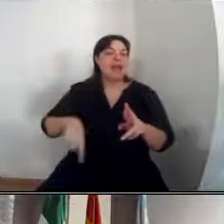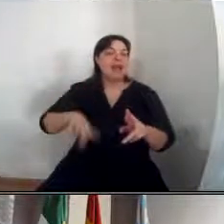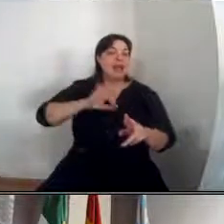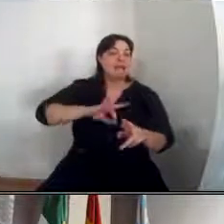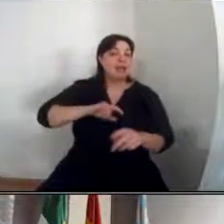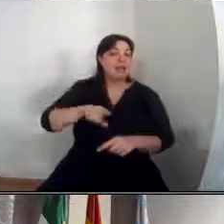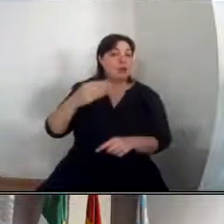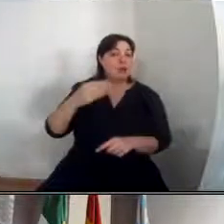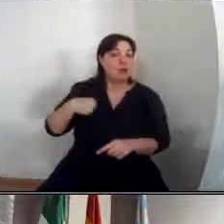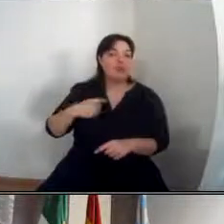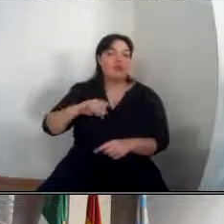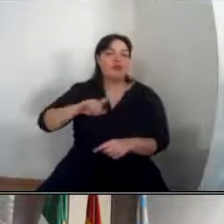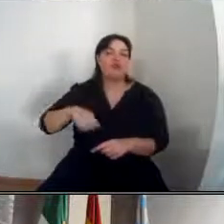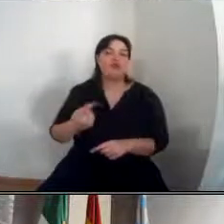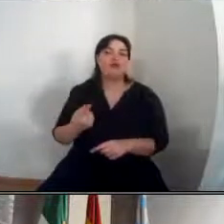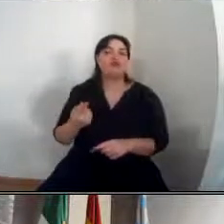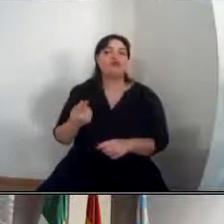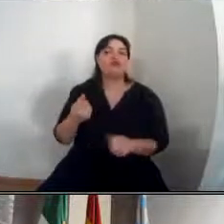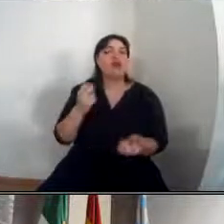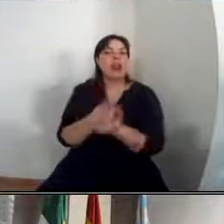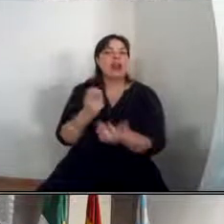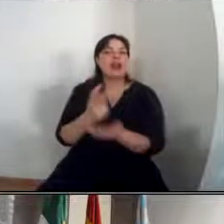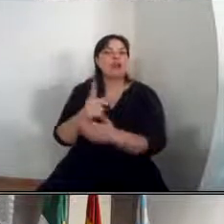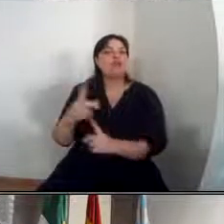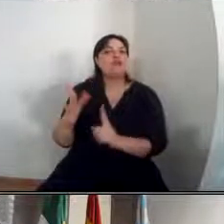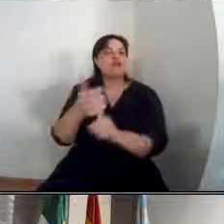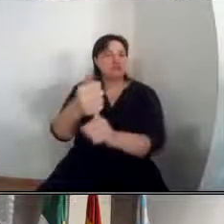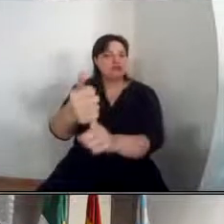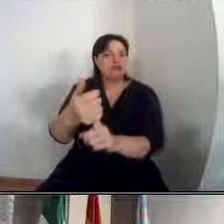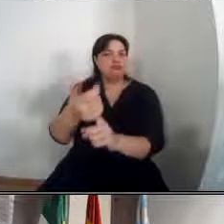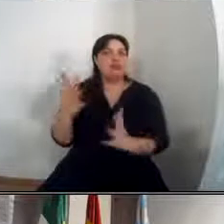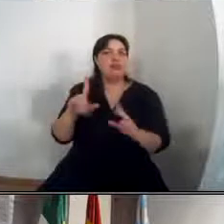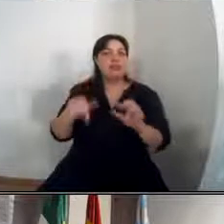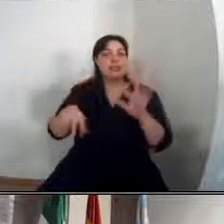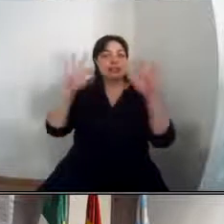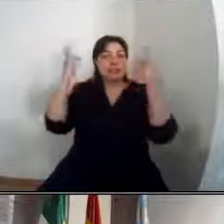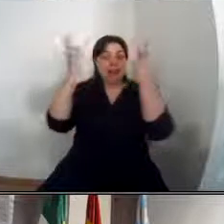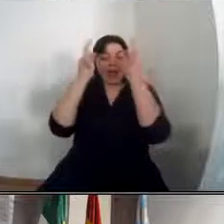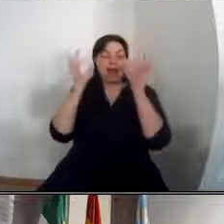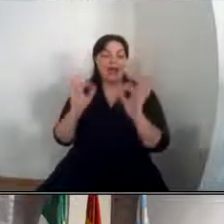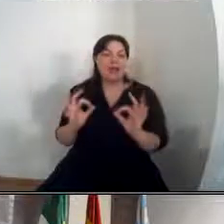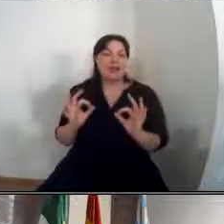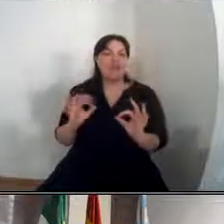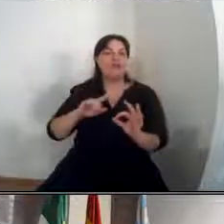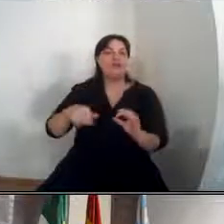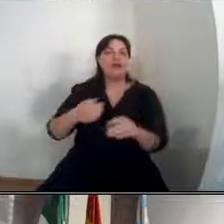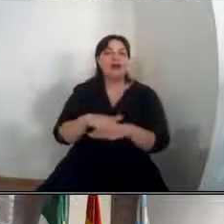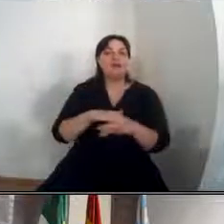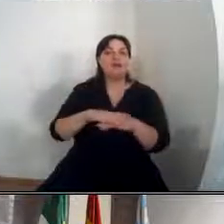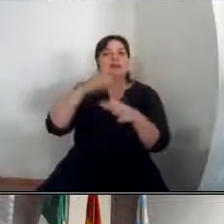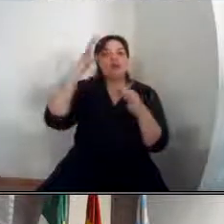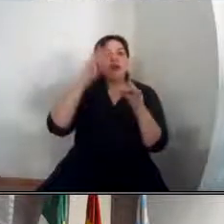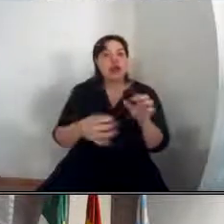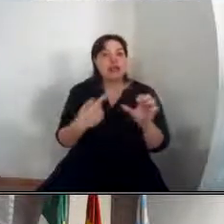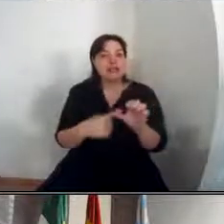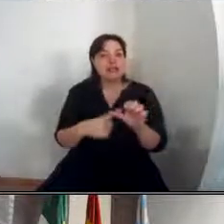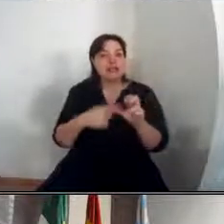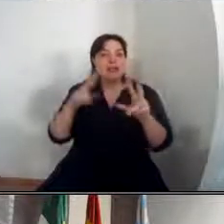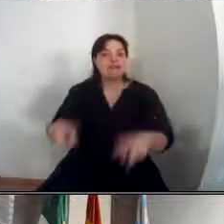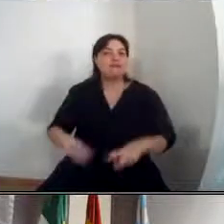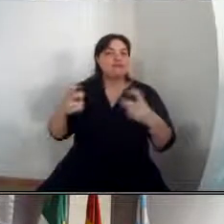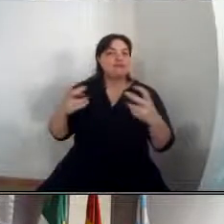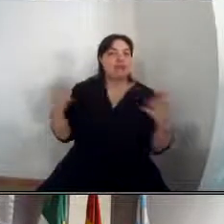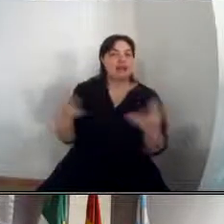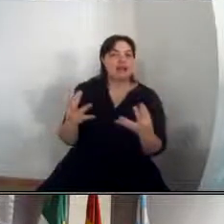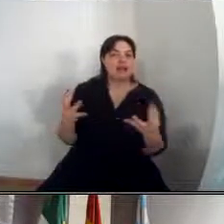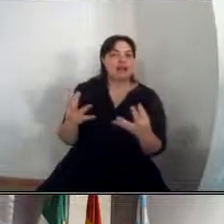acometer todos estos retos que tenemos pendientes. Con este seminario, la administración local extremeña renueva su